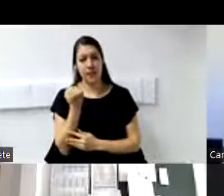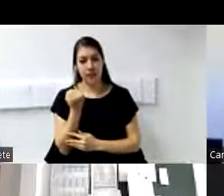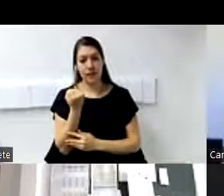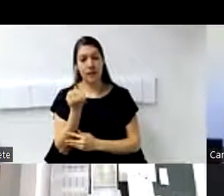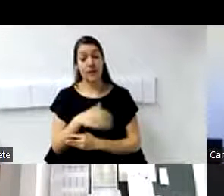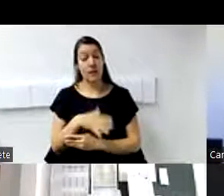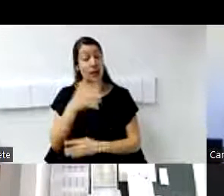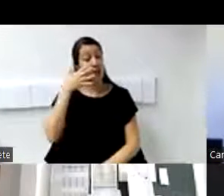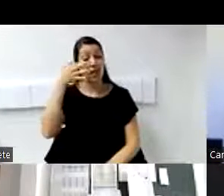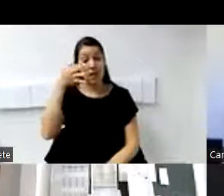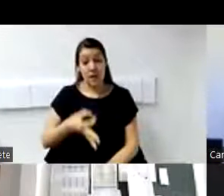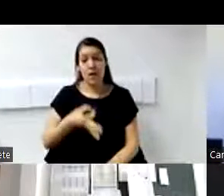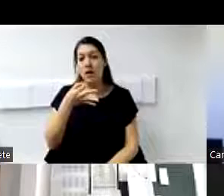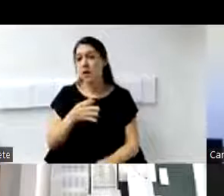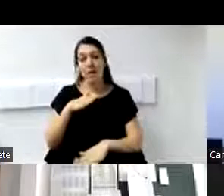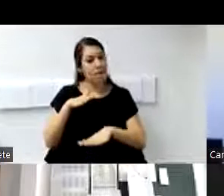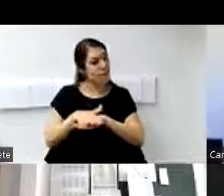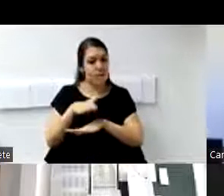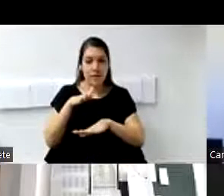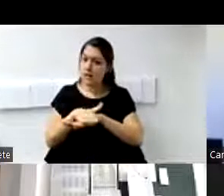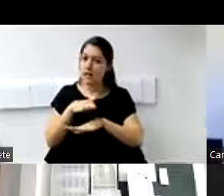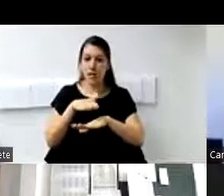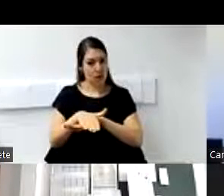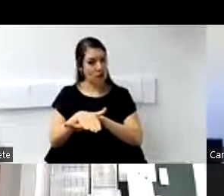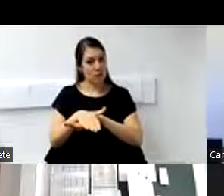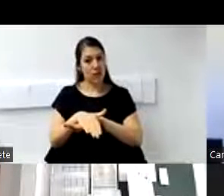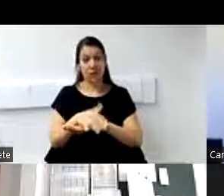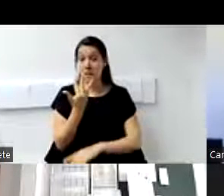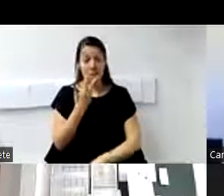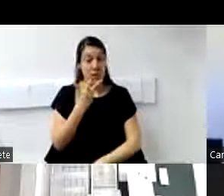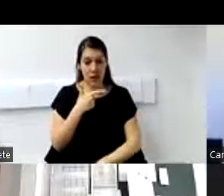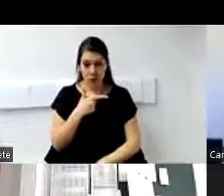la verdad que lo felicito, me encantó.